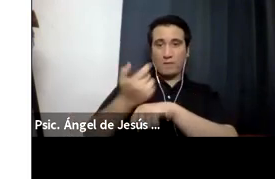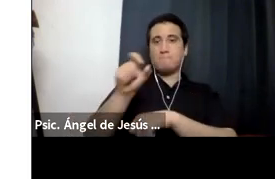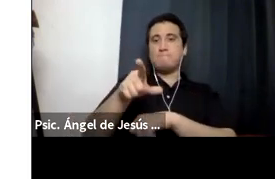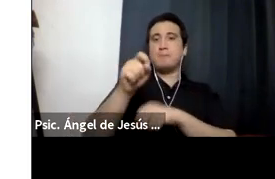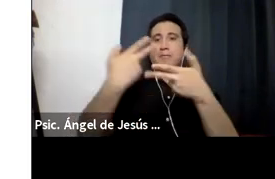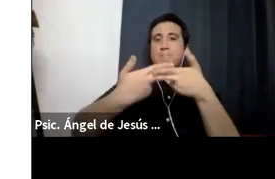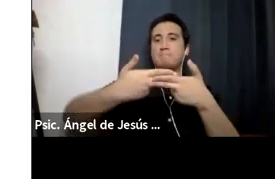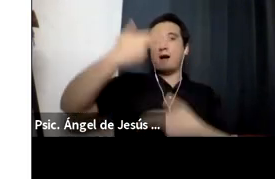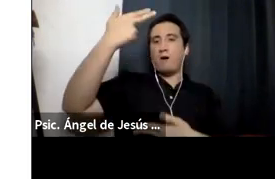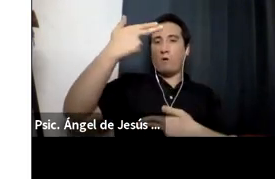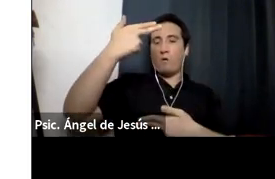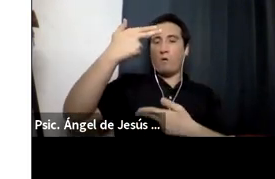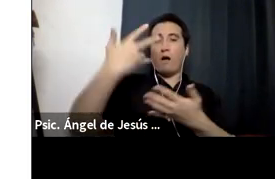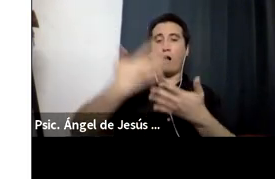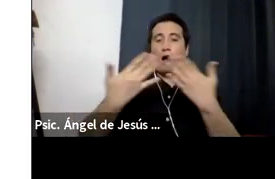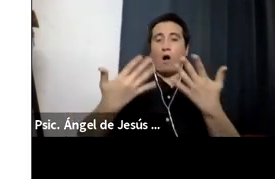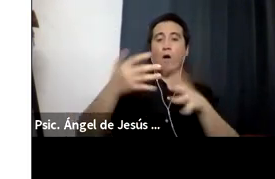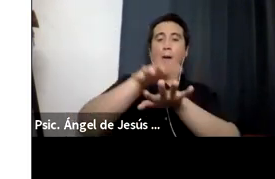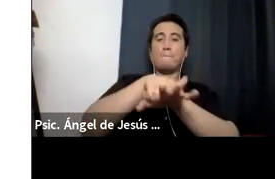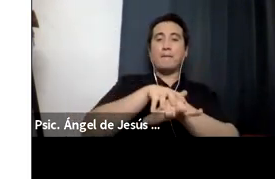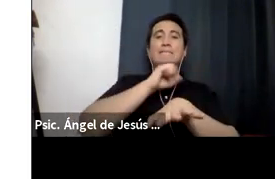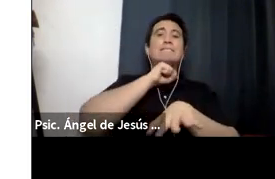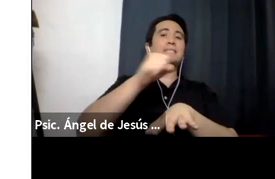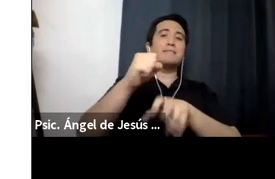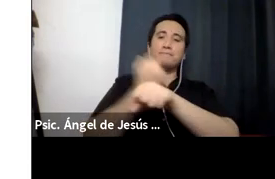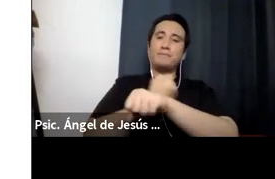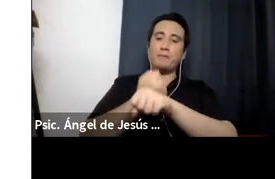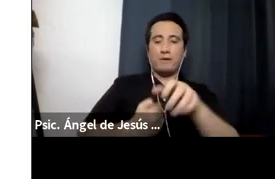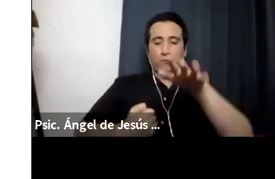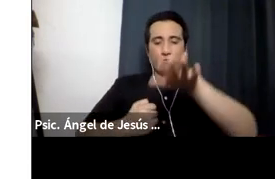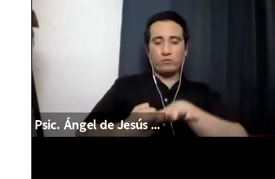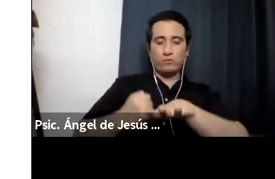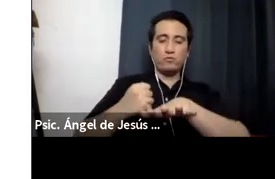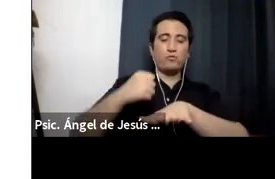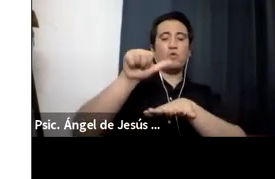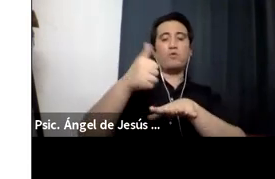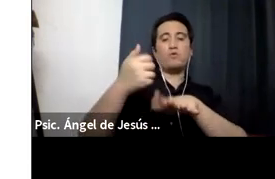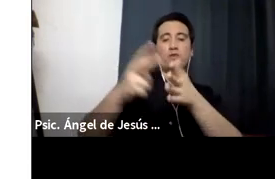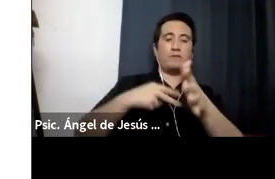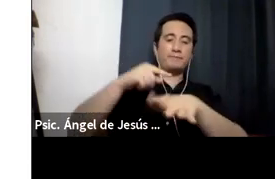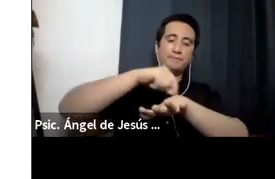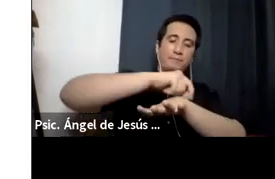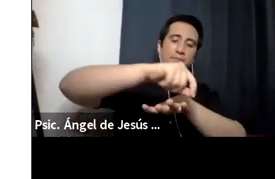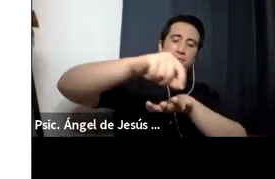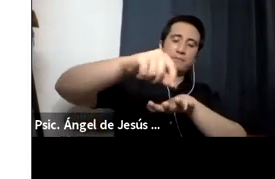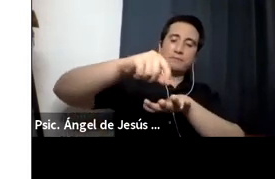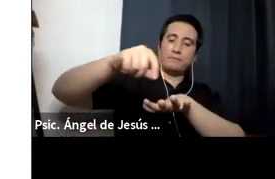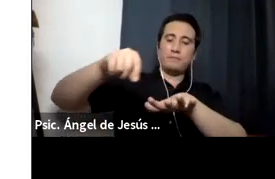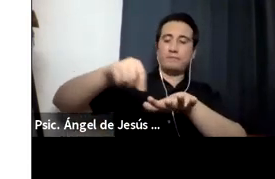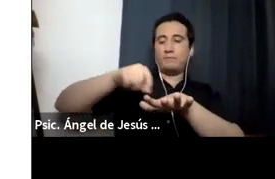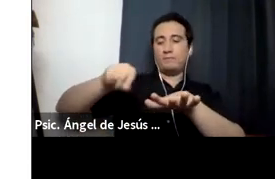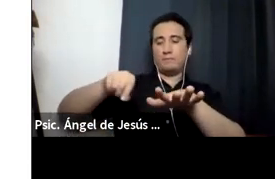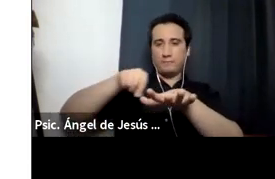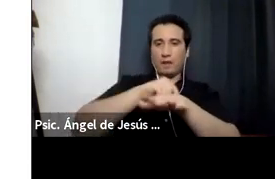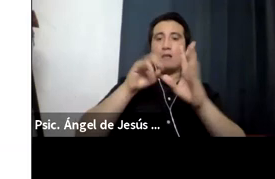hoja pongo mi pie pero descalzo, ¿no? Y vuelvo a trazar. Entonces, es bien importante